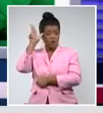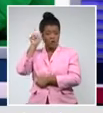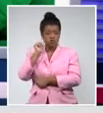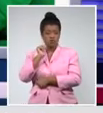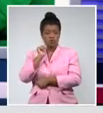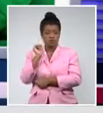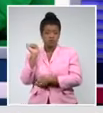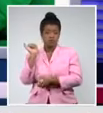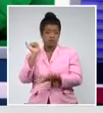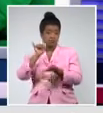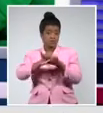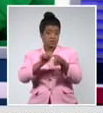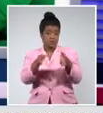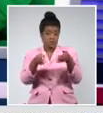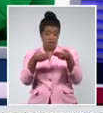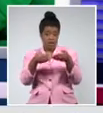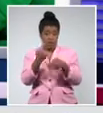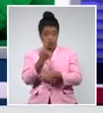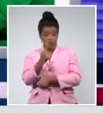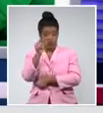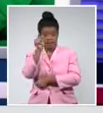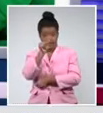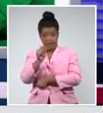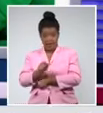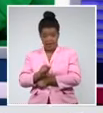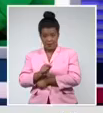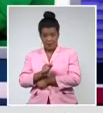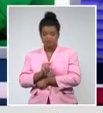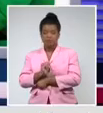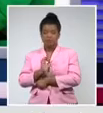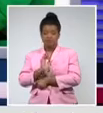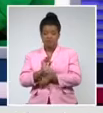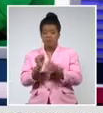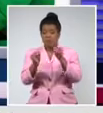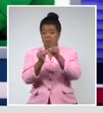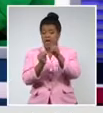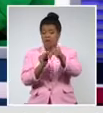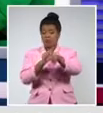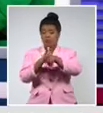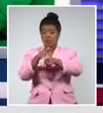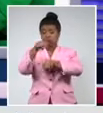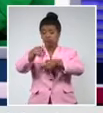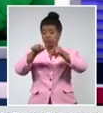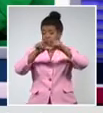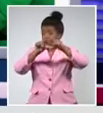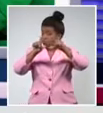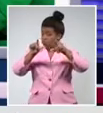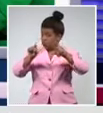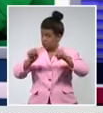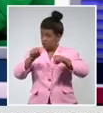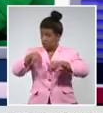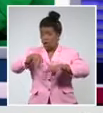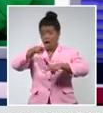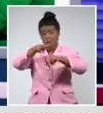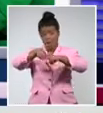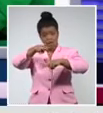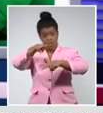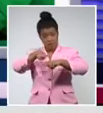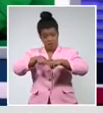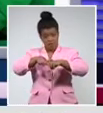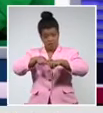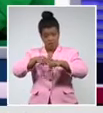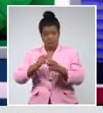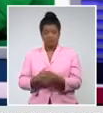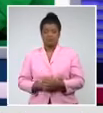Panamá y un italiano de aquí, de transmisión autóctona de La Habana. Los